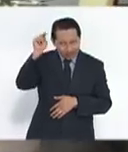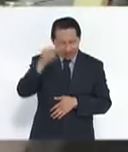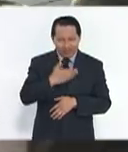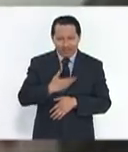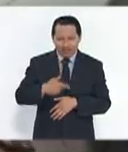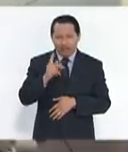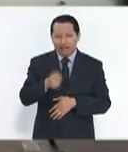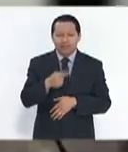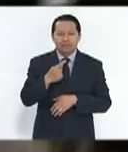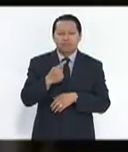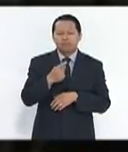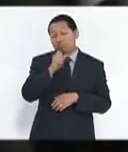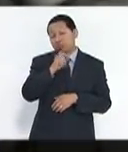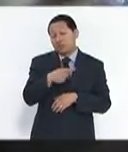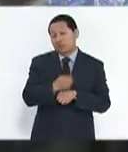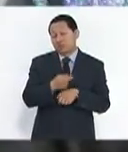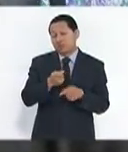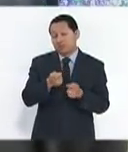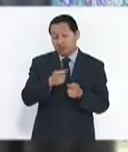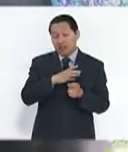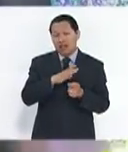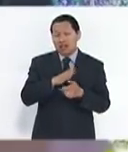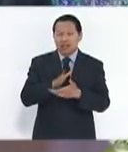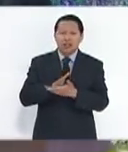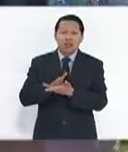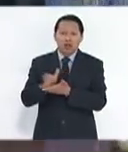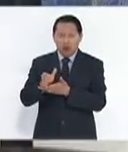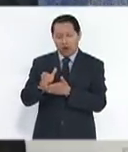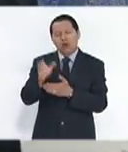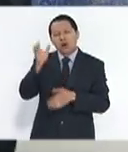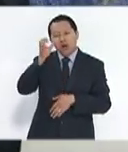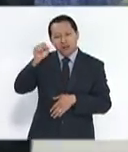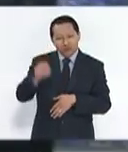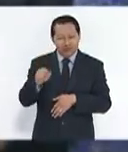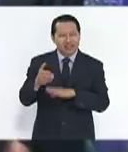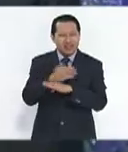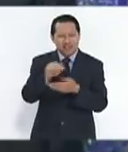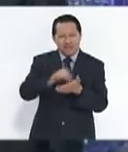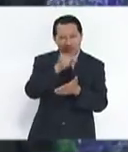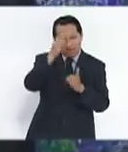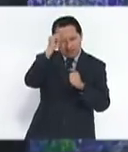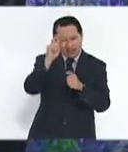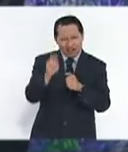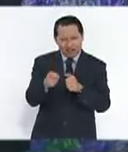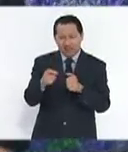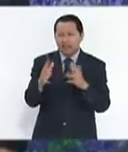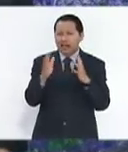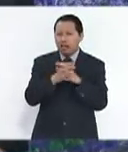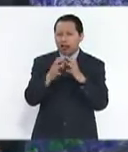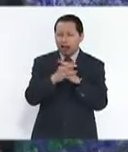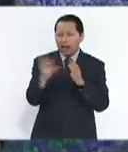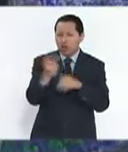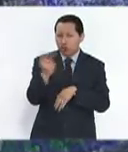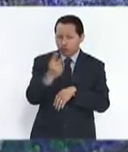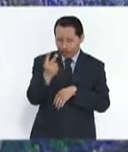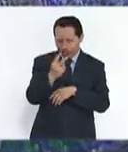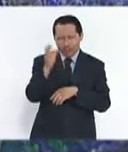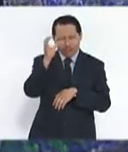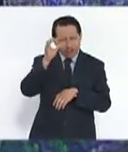el primer gobernante de su país en pisar territorio surcoreano desde la firma del armisticio que suspendió la guerra entre las dos Coreas